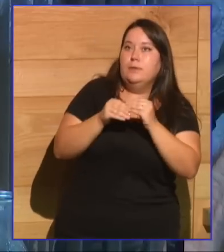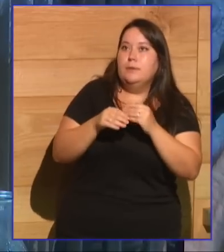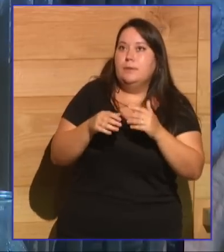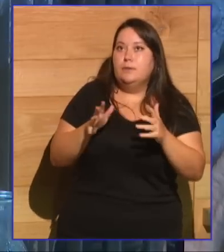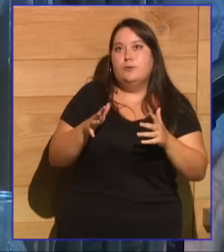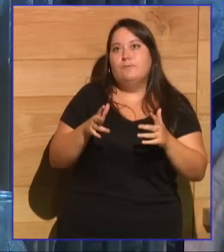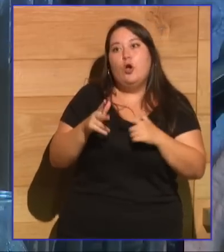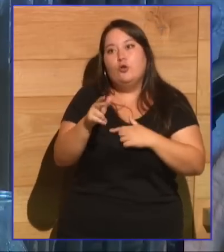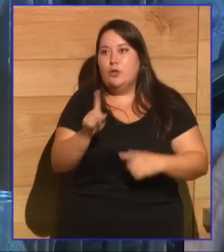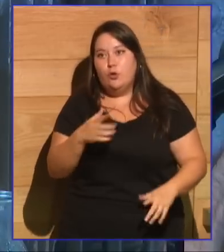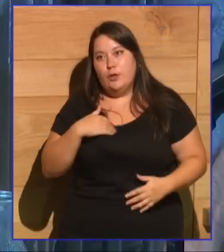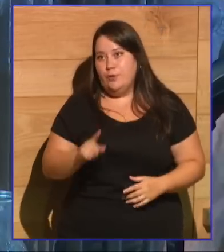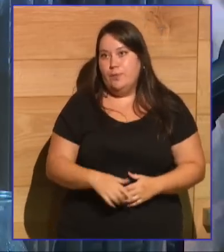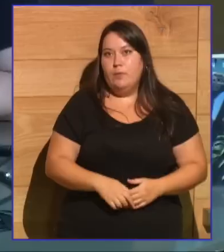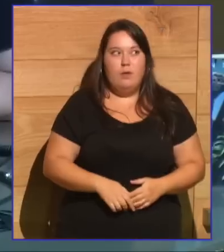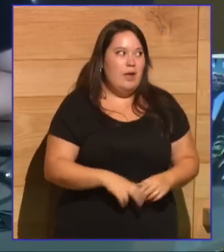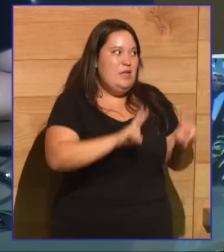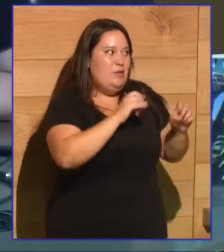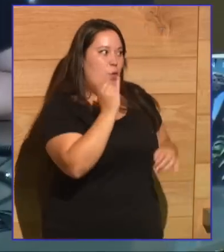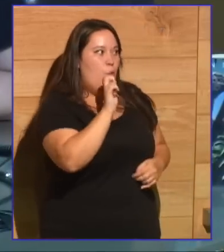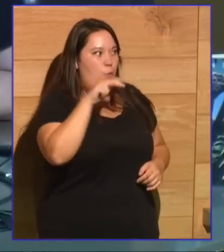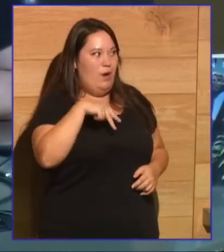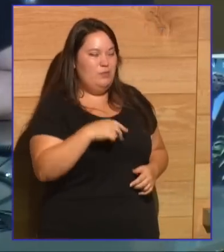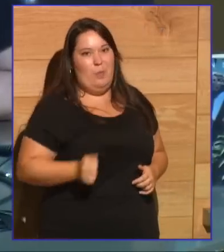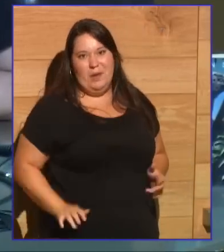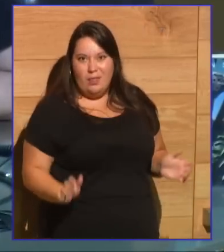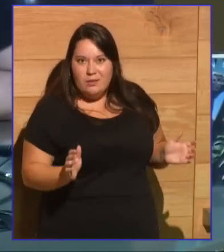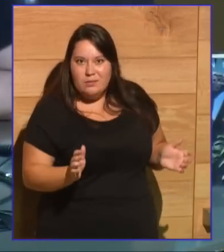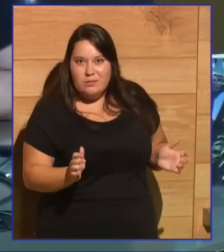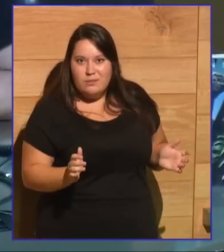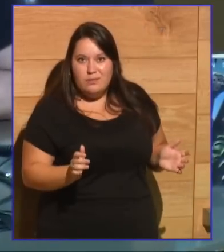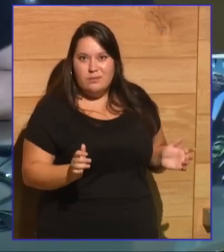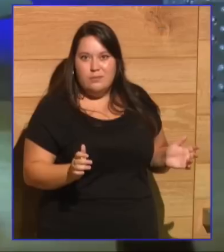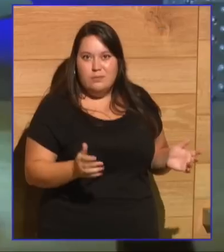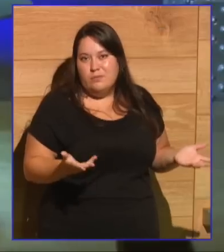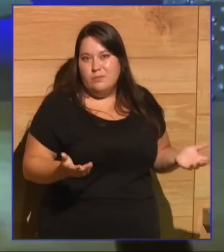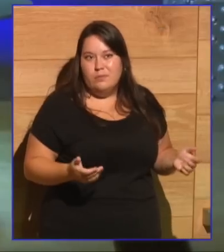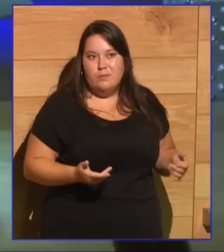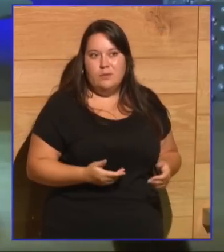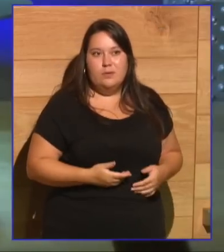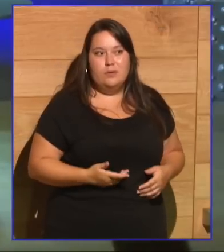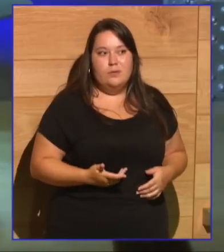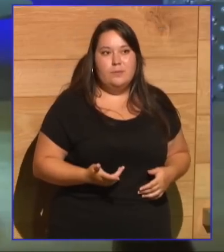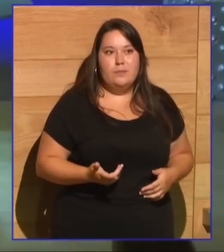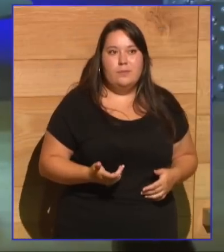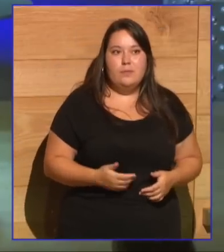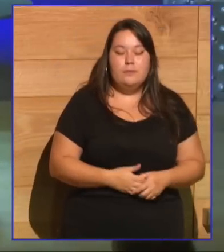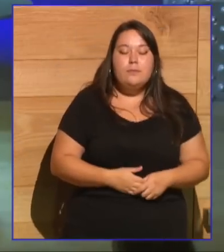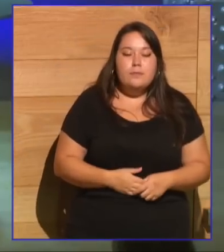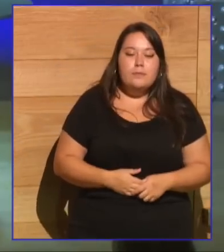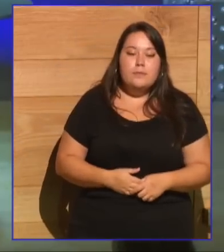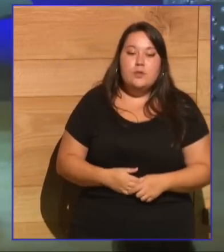tampoco quería cortar el hilo el nuevo jóvenes lo digo porque tampoco encontrado una manera inconsulta